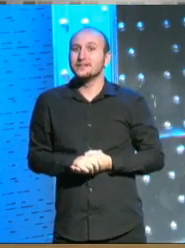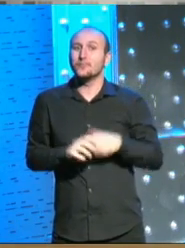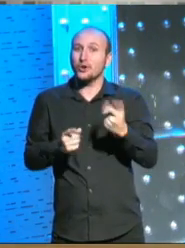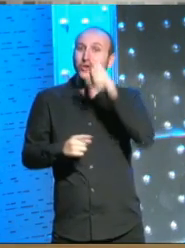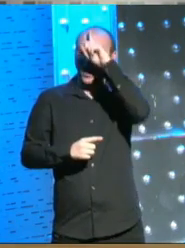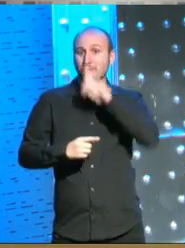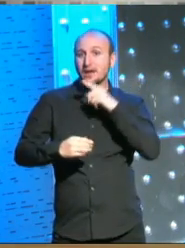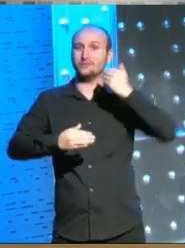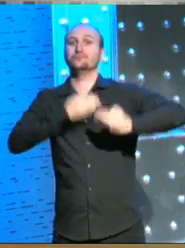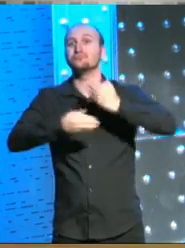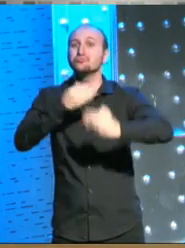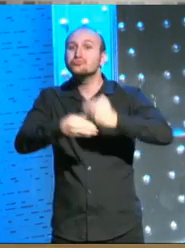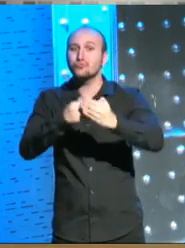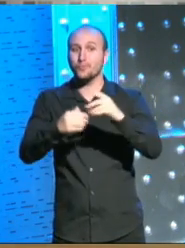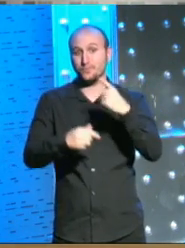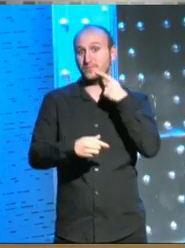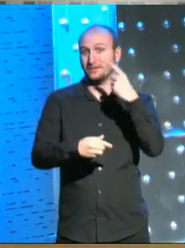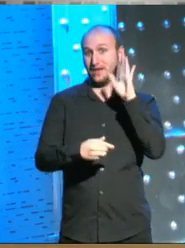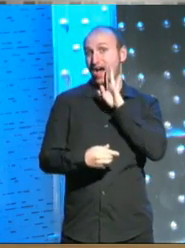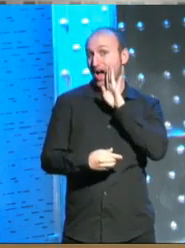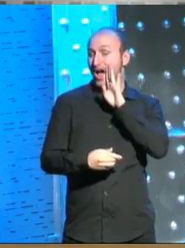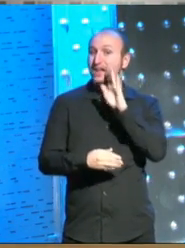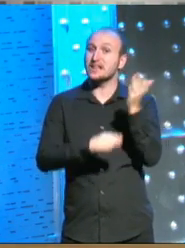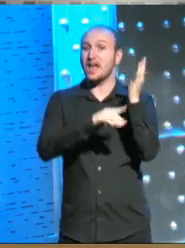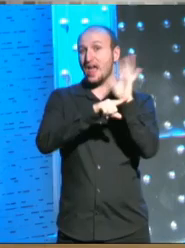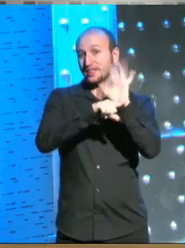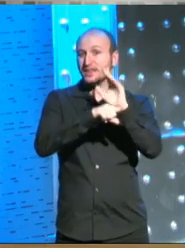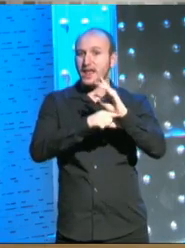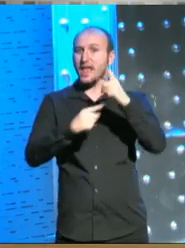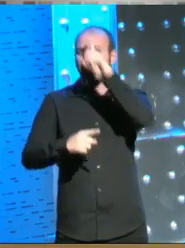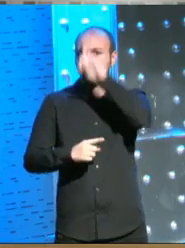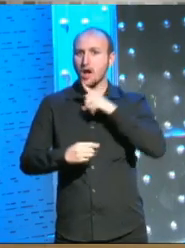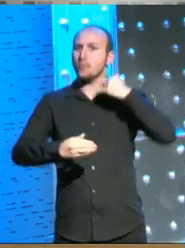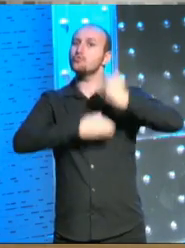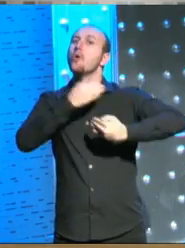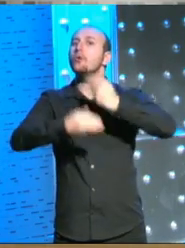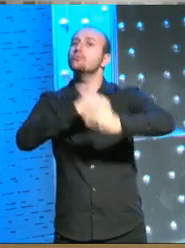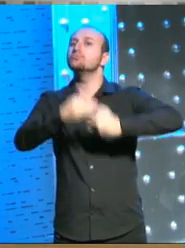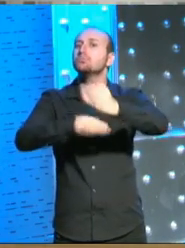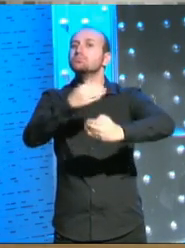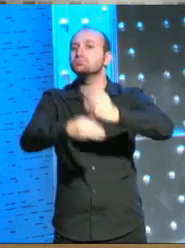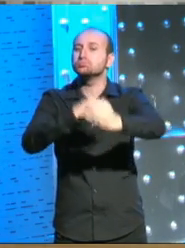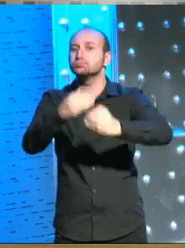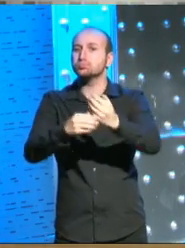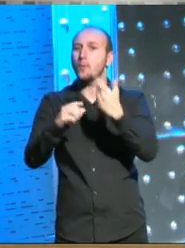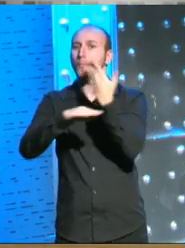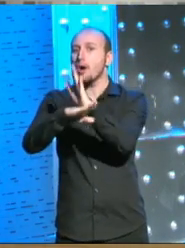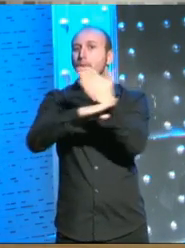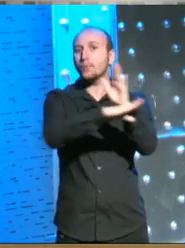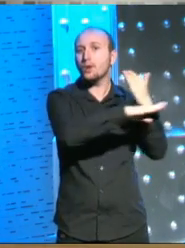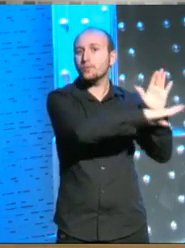imágenes discontinuas. Les he dicho, el cine es una ametralladora de imágenes instantáneas en la